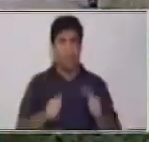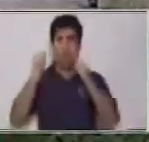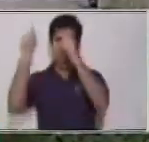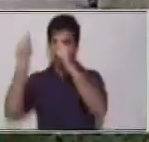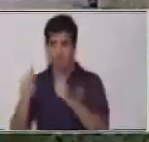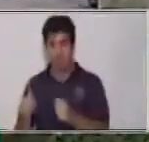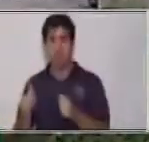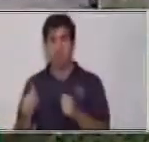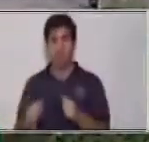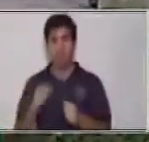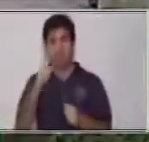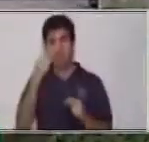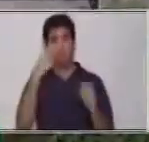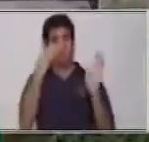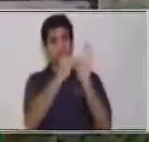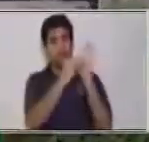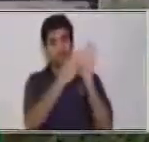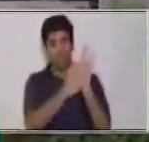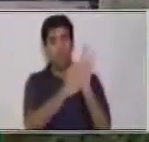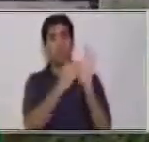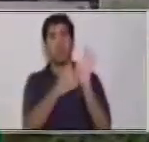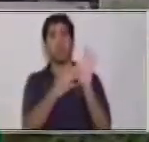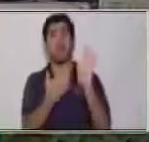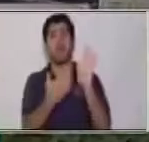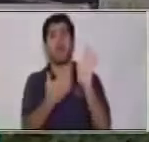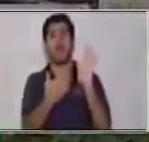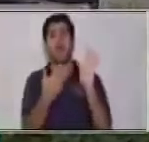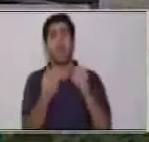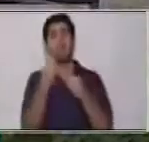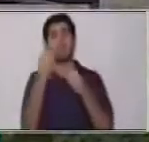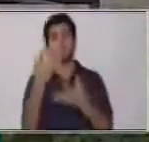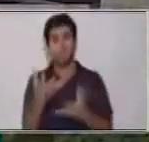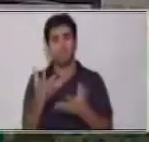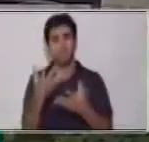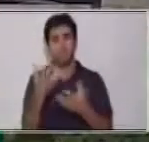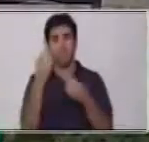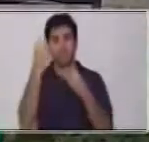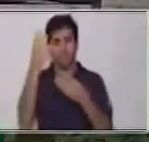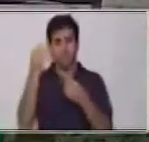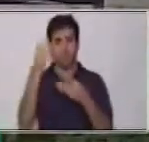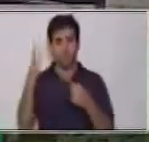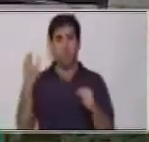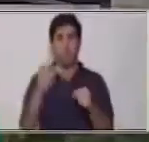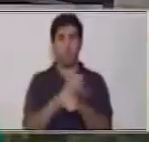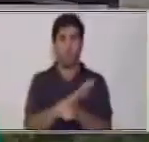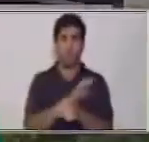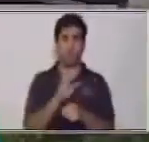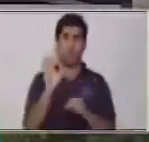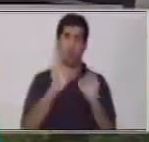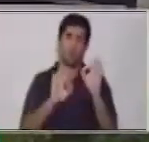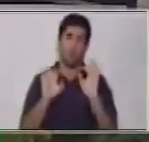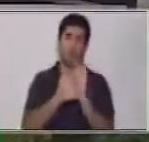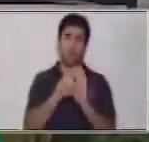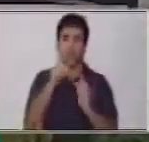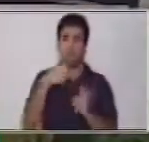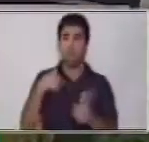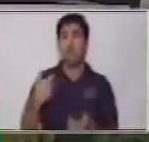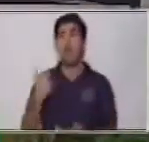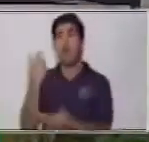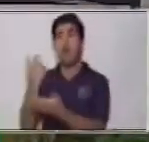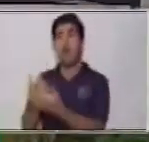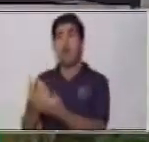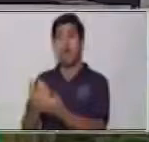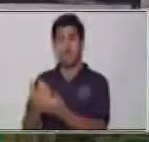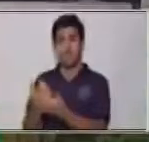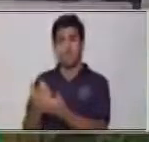algunos signos distintivos que nos transmiten información. Por ejemplo, usted se va de compras, le extienden una